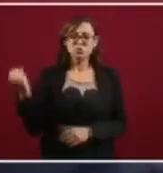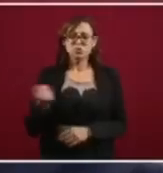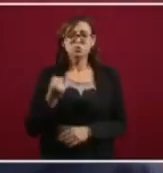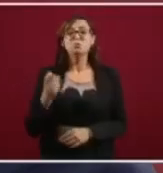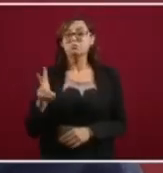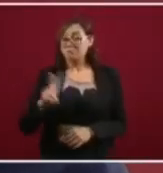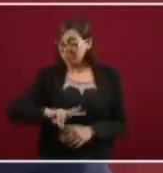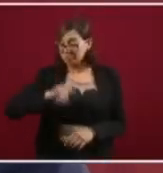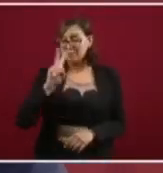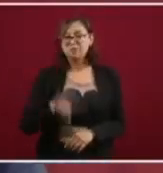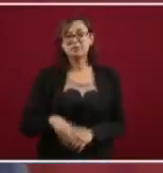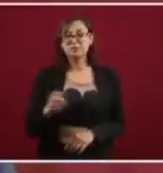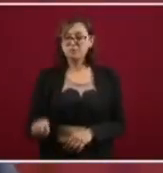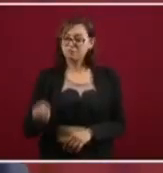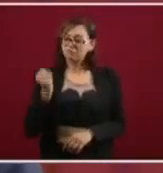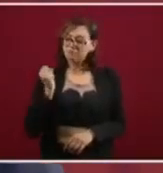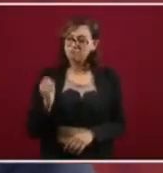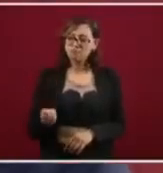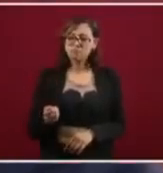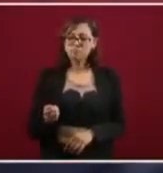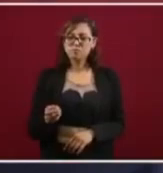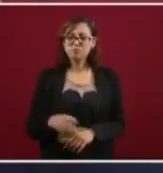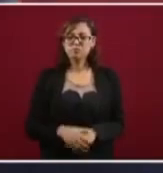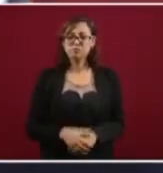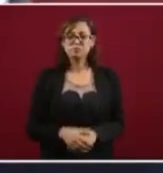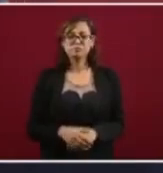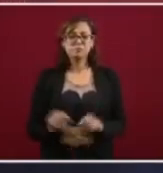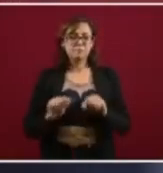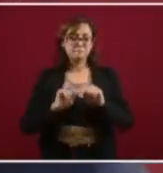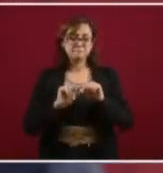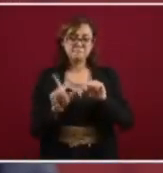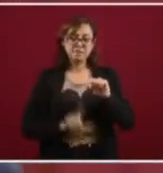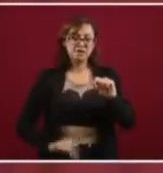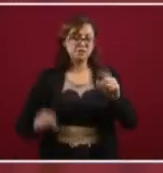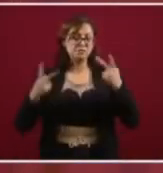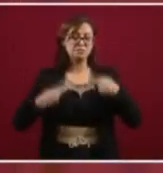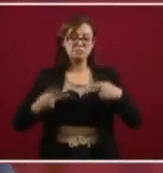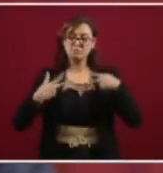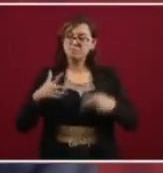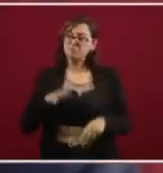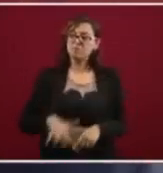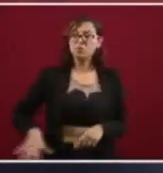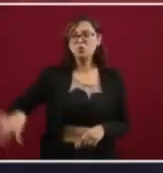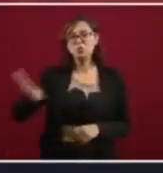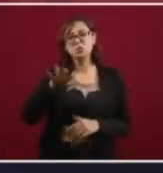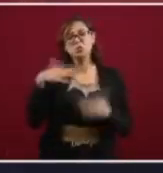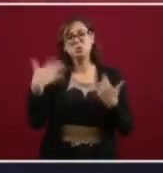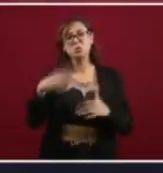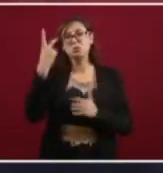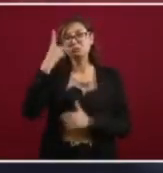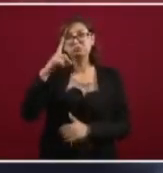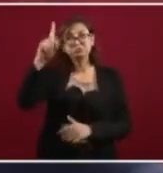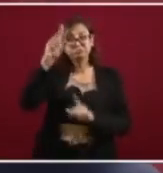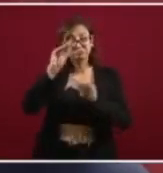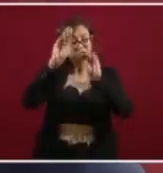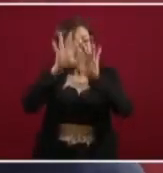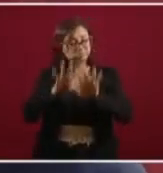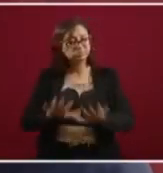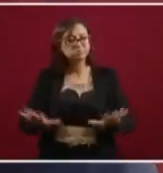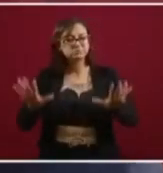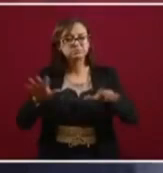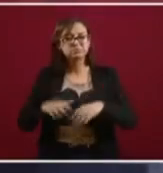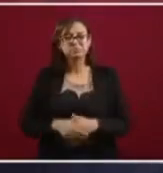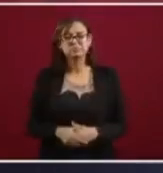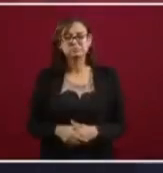de veras. Asimismo, con relación a las versiones de salida de Carlos Romero de Champs como líder del sindicato de petroleros para